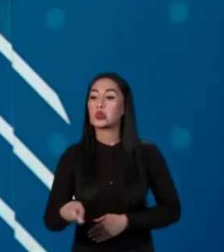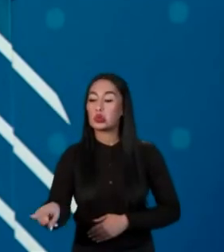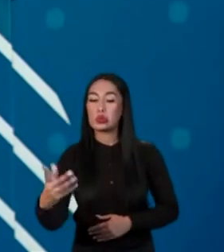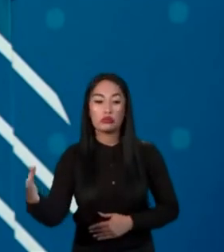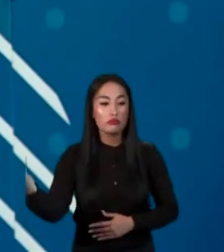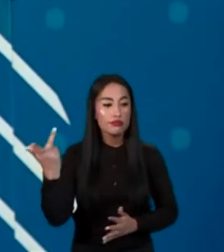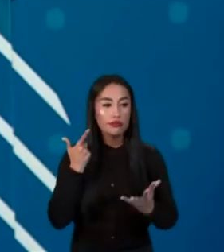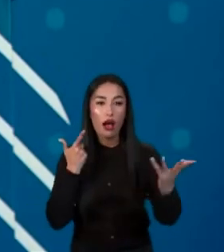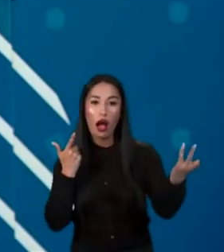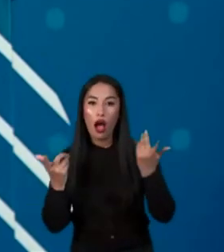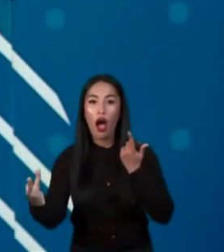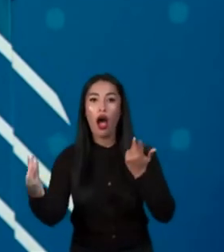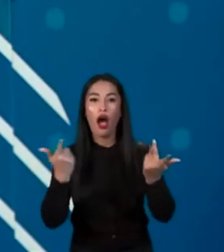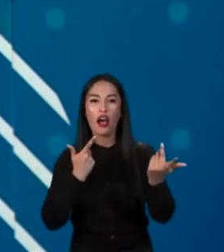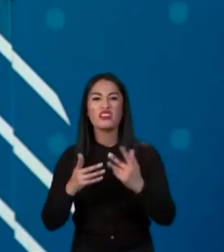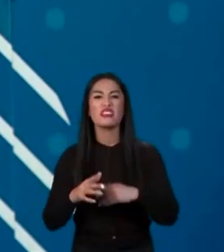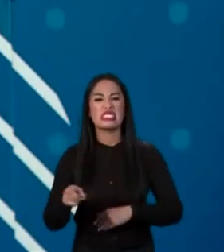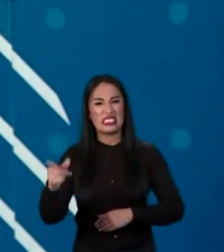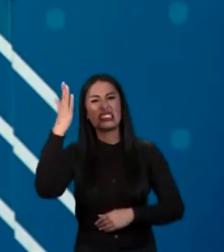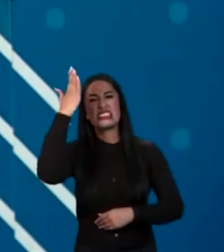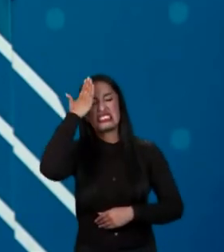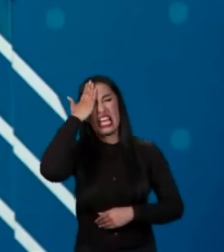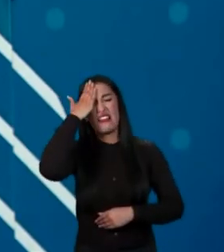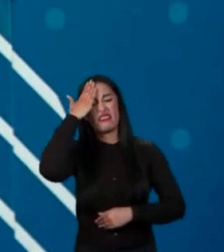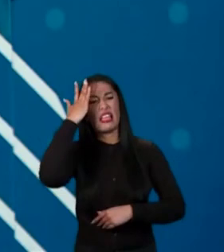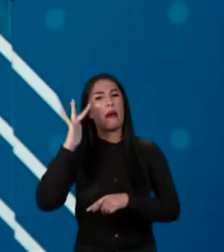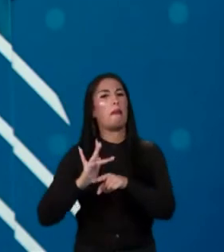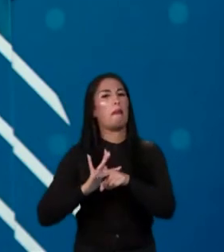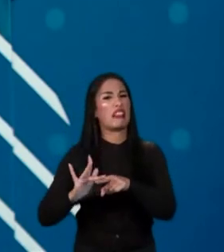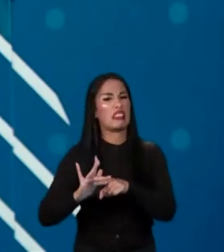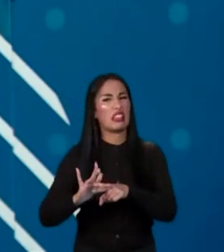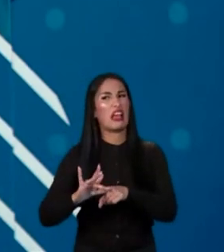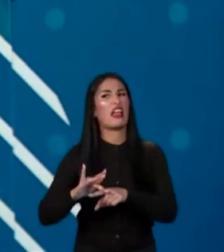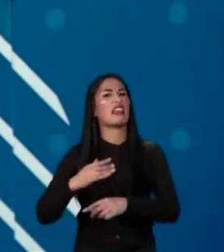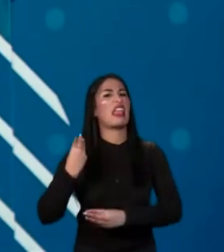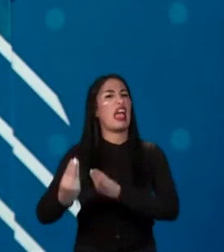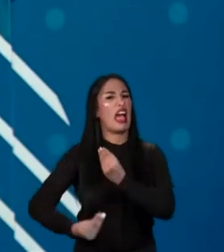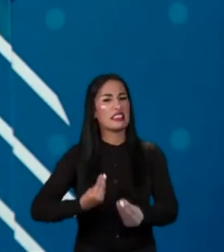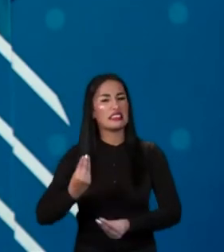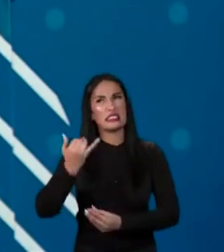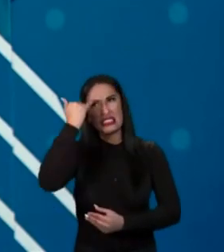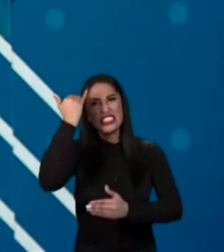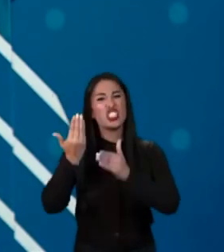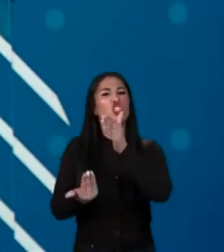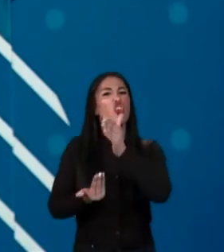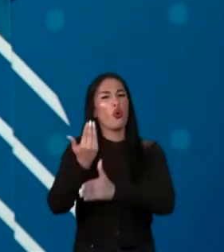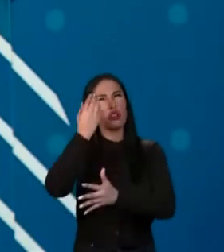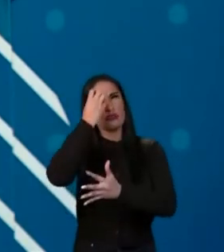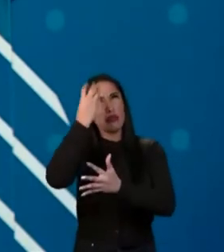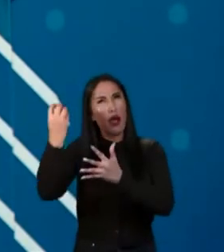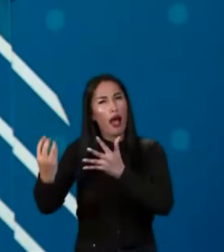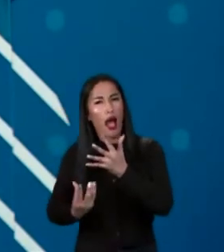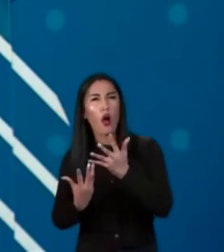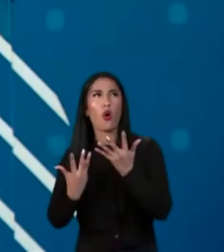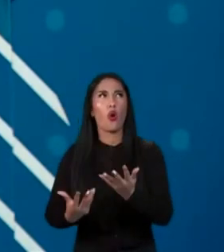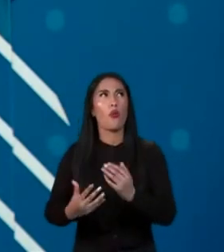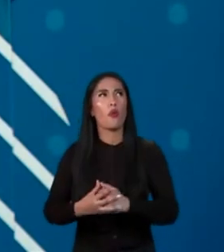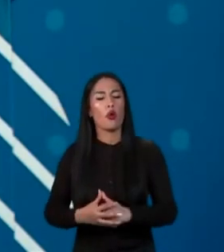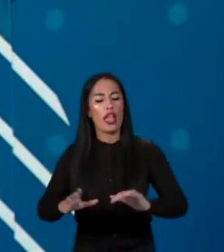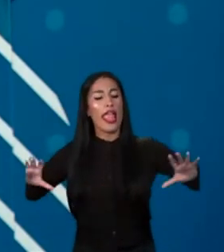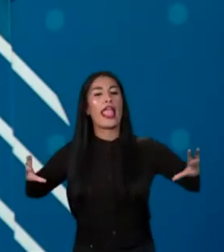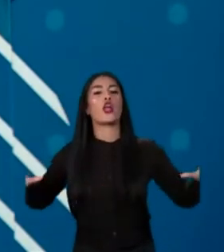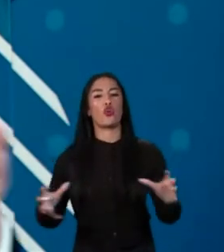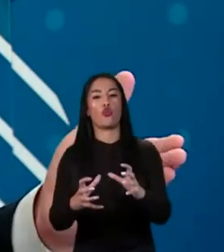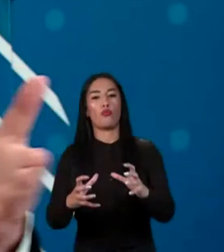mente que es innovador que ha enfrentado las dificultades trabajando en equipo y construyendo sobre lo